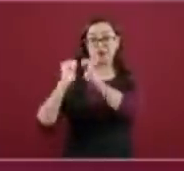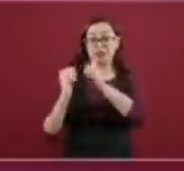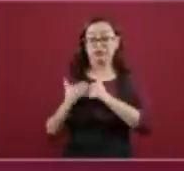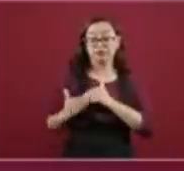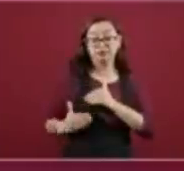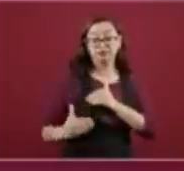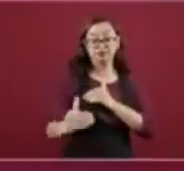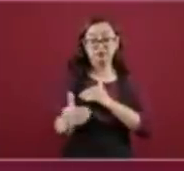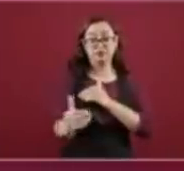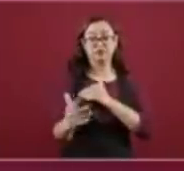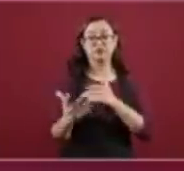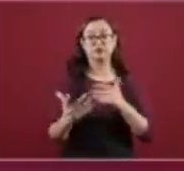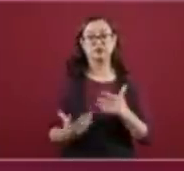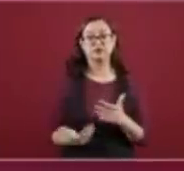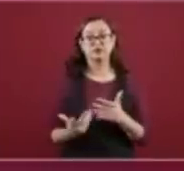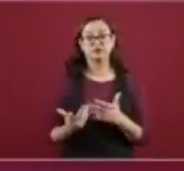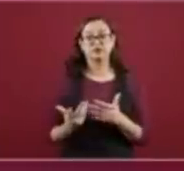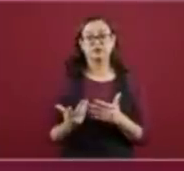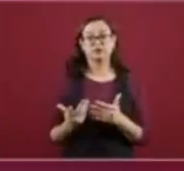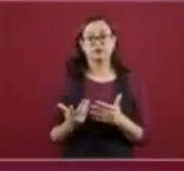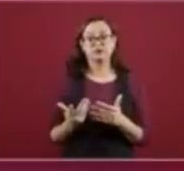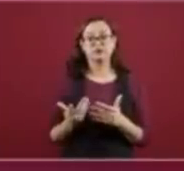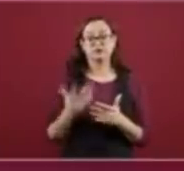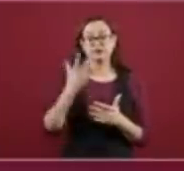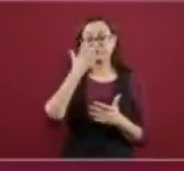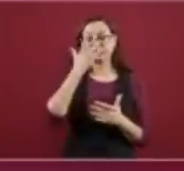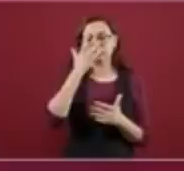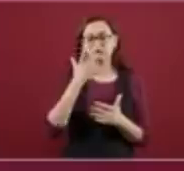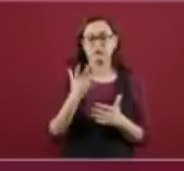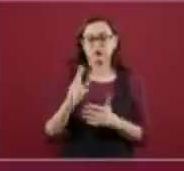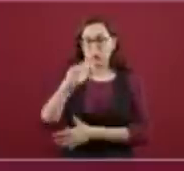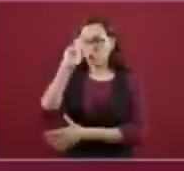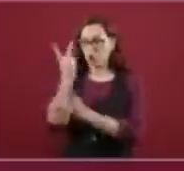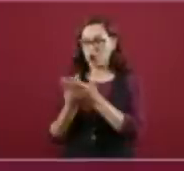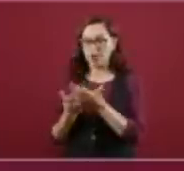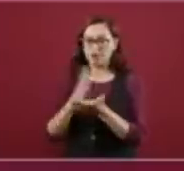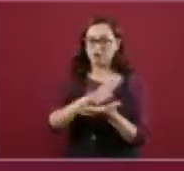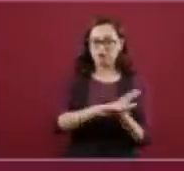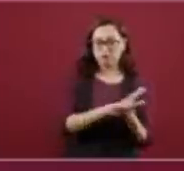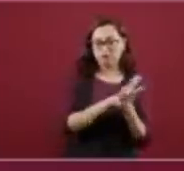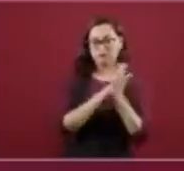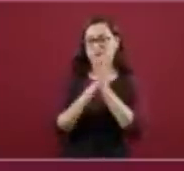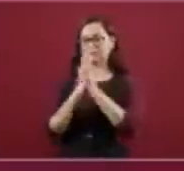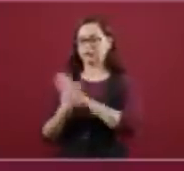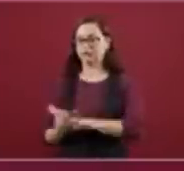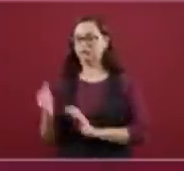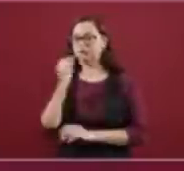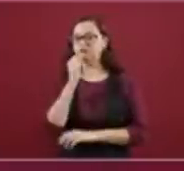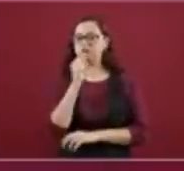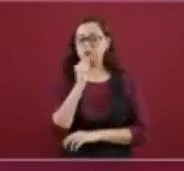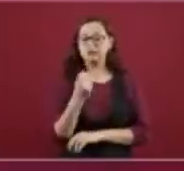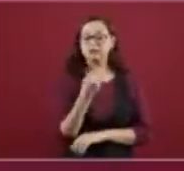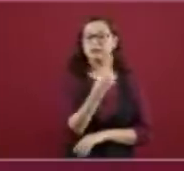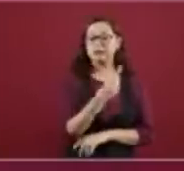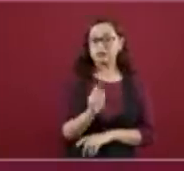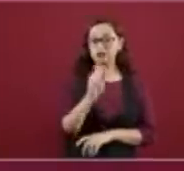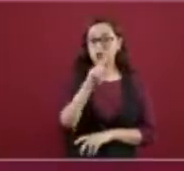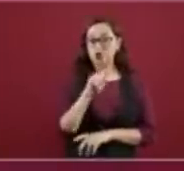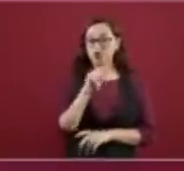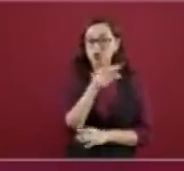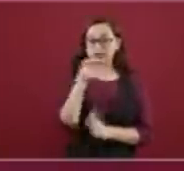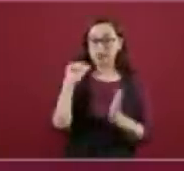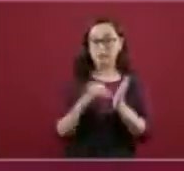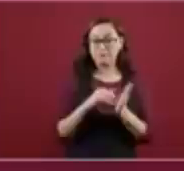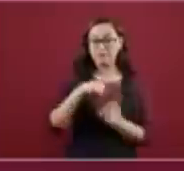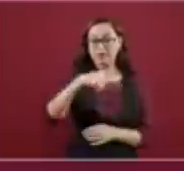dado que todavía no está completamente transmitido todo el programa, son alrededor de 180 mil adultos que